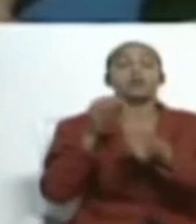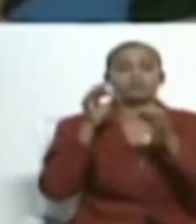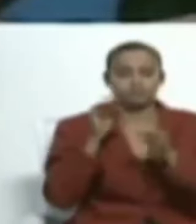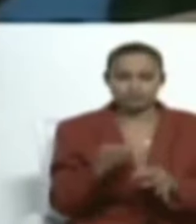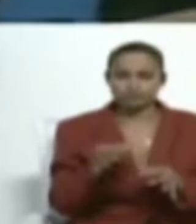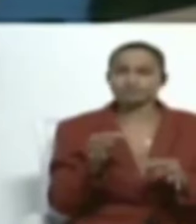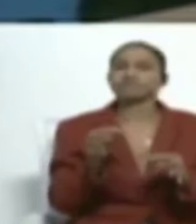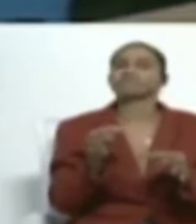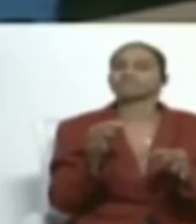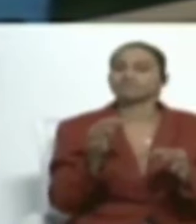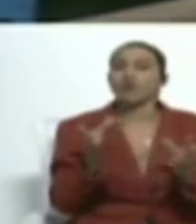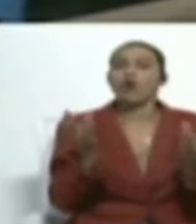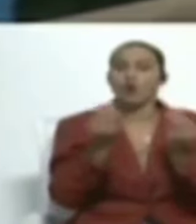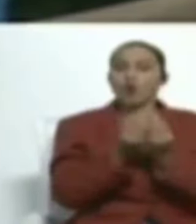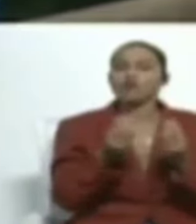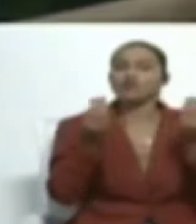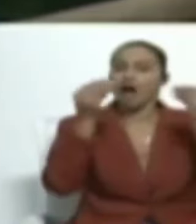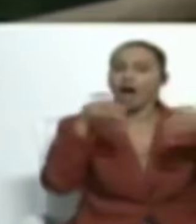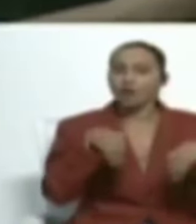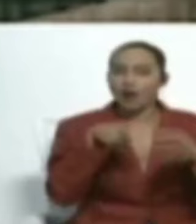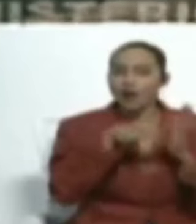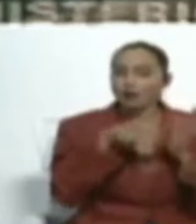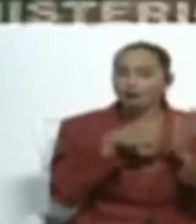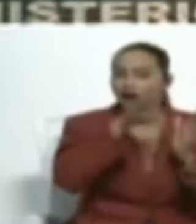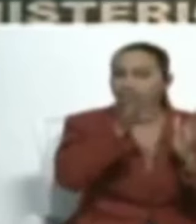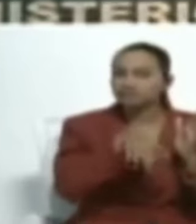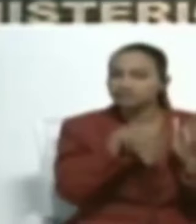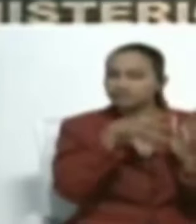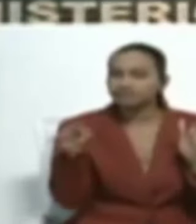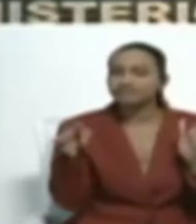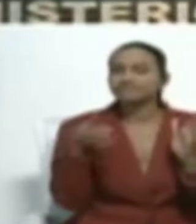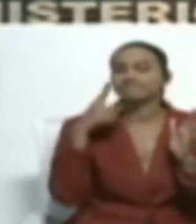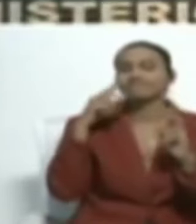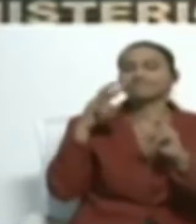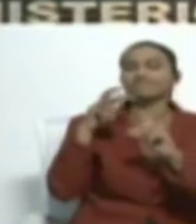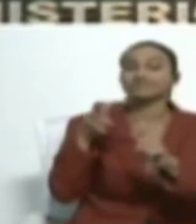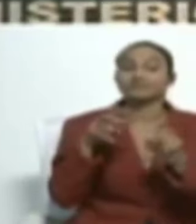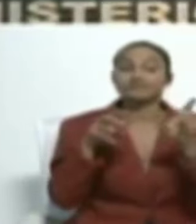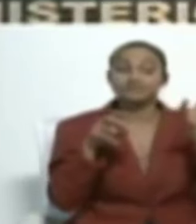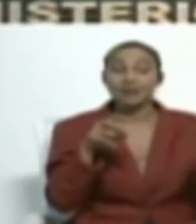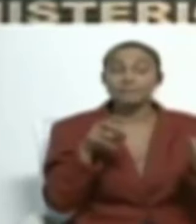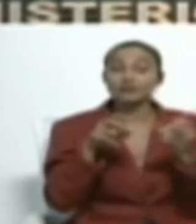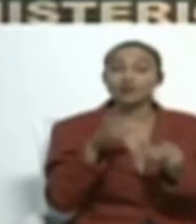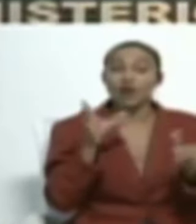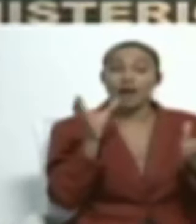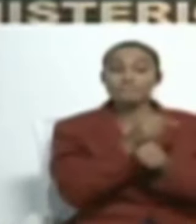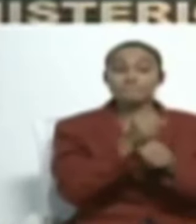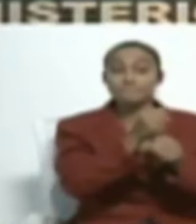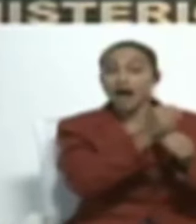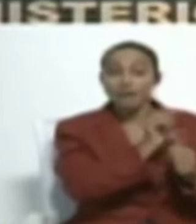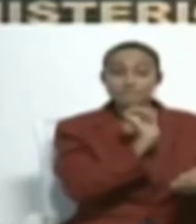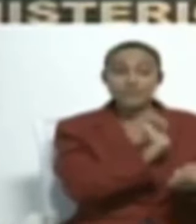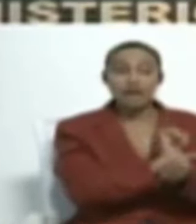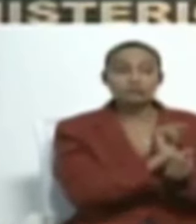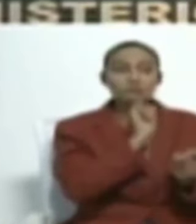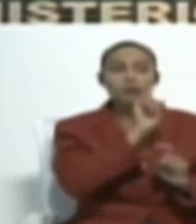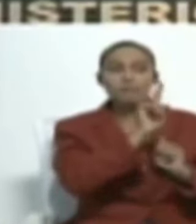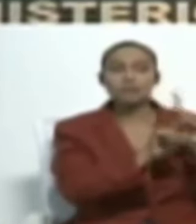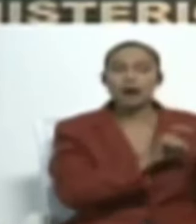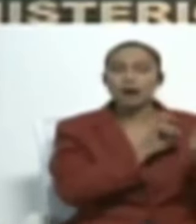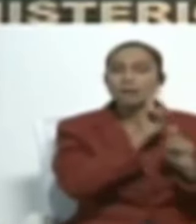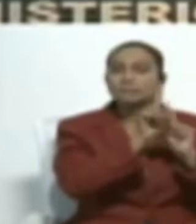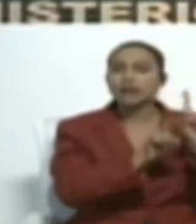revelaciones de detenidos que nos llevaron a una persona que aparece como